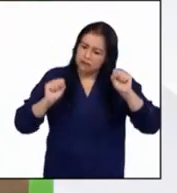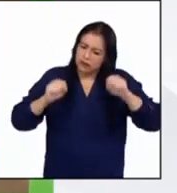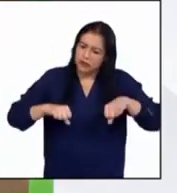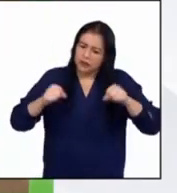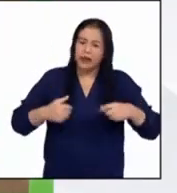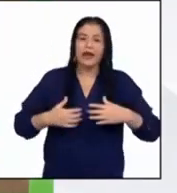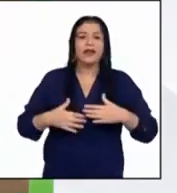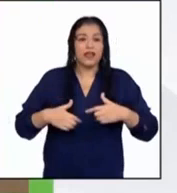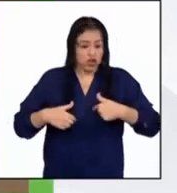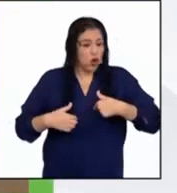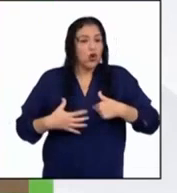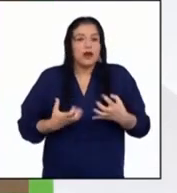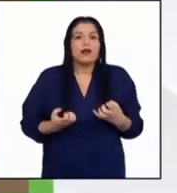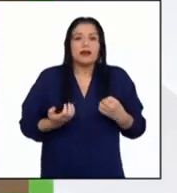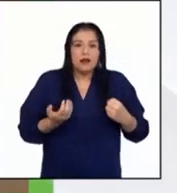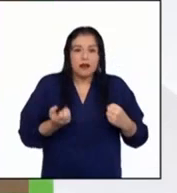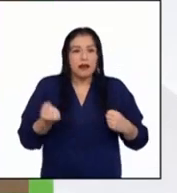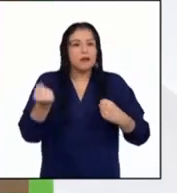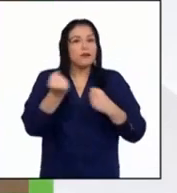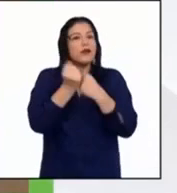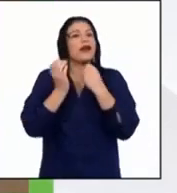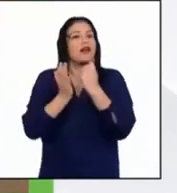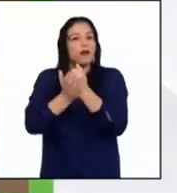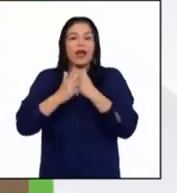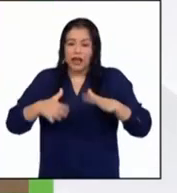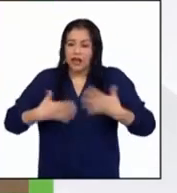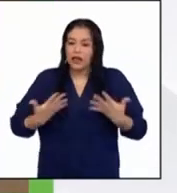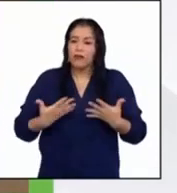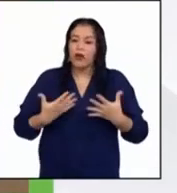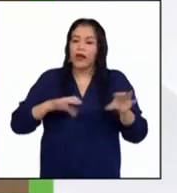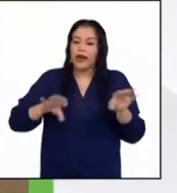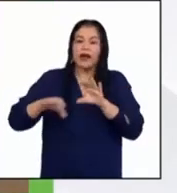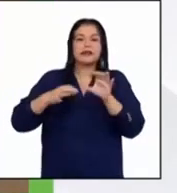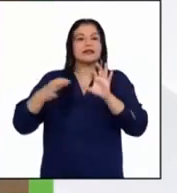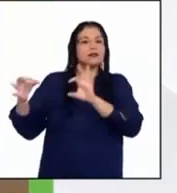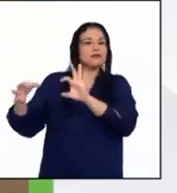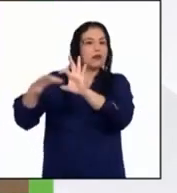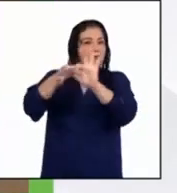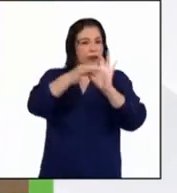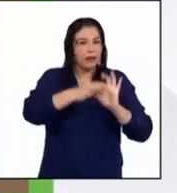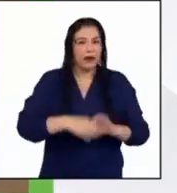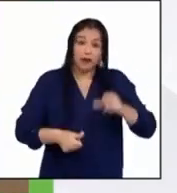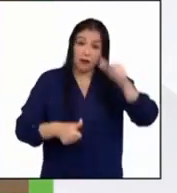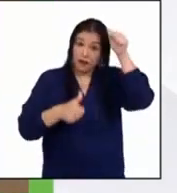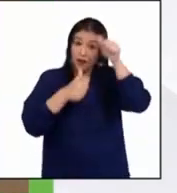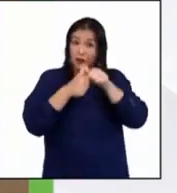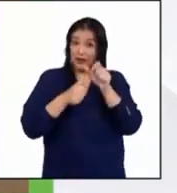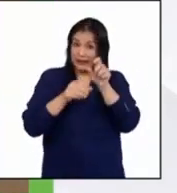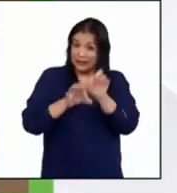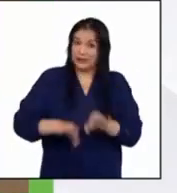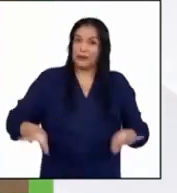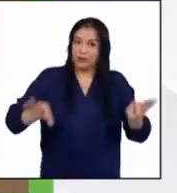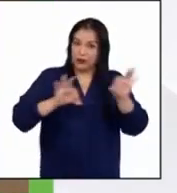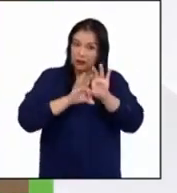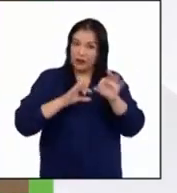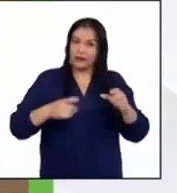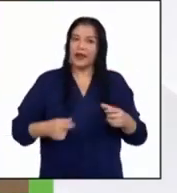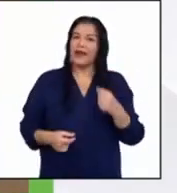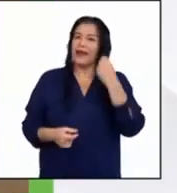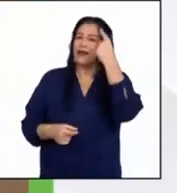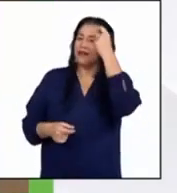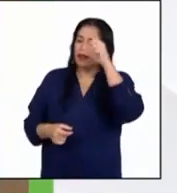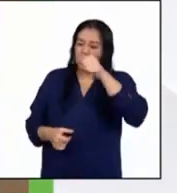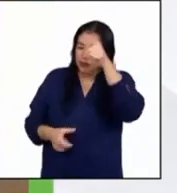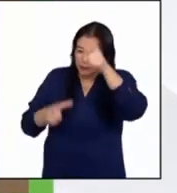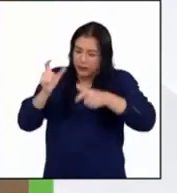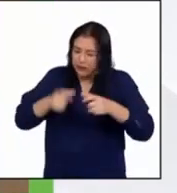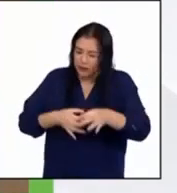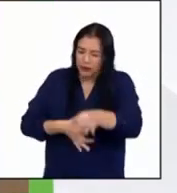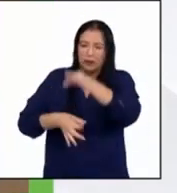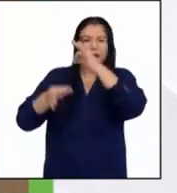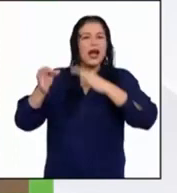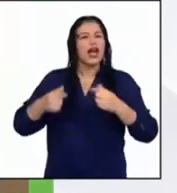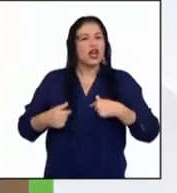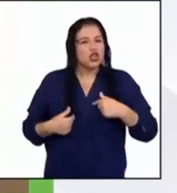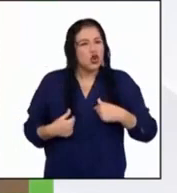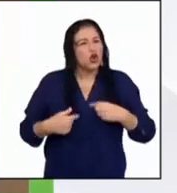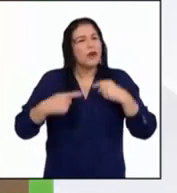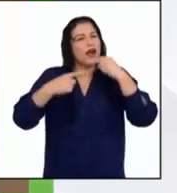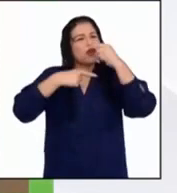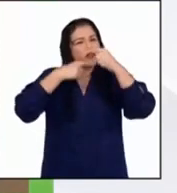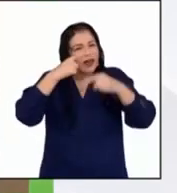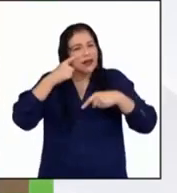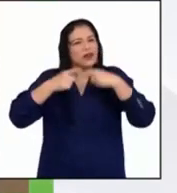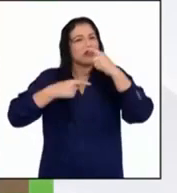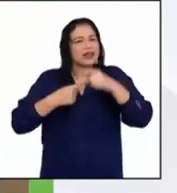de colaborar y de gestionar alianzas. Recuerden que es importante la empatía. Lo voy a repetir durante todo el